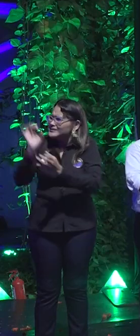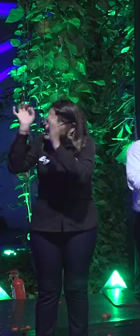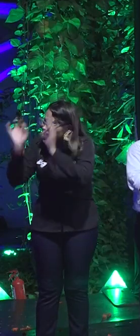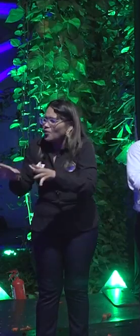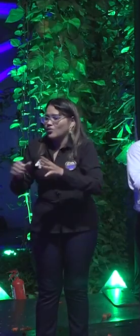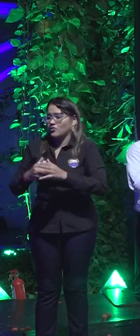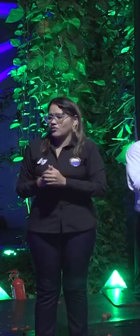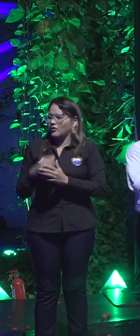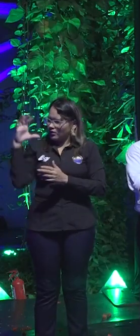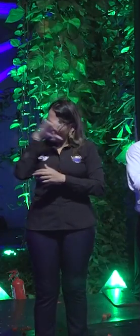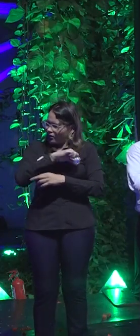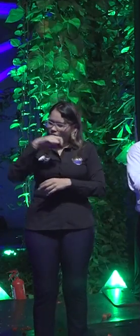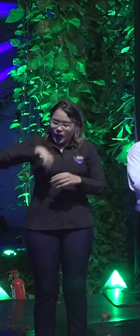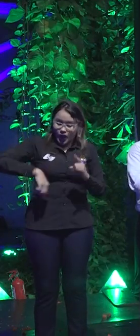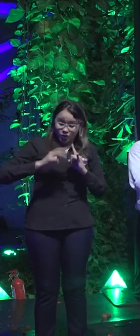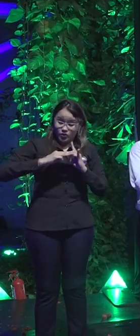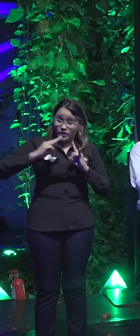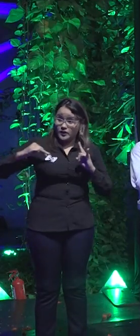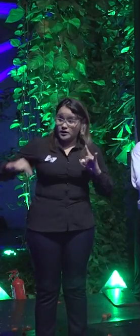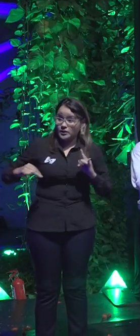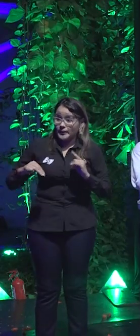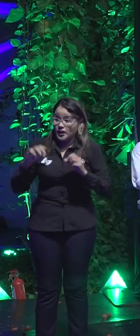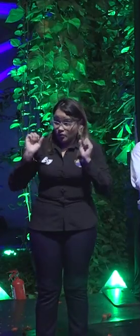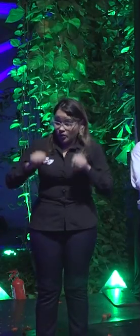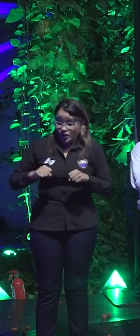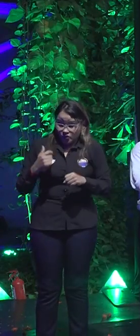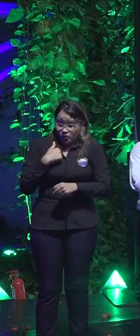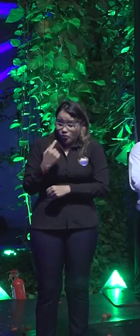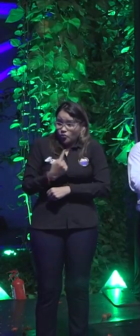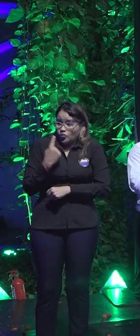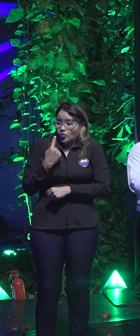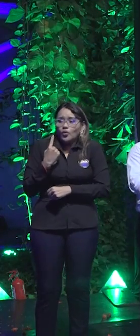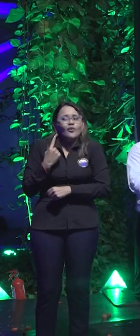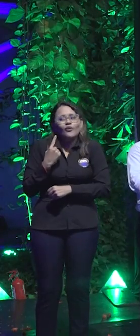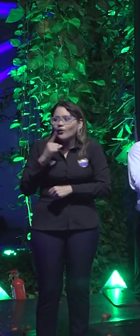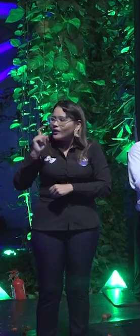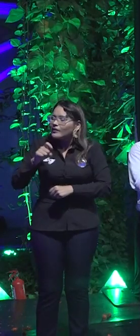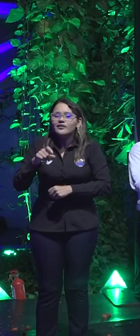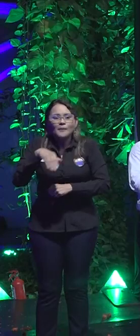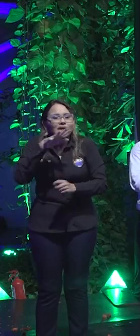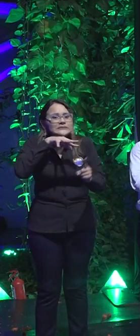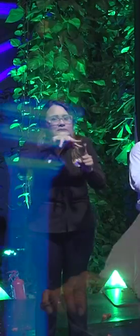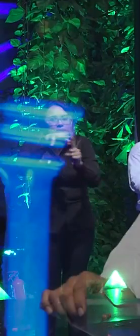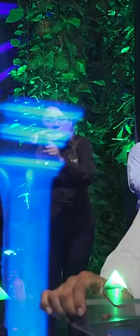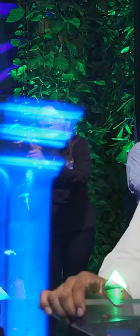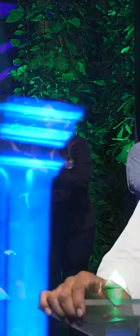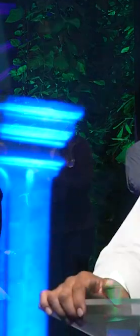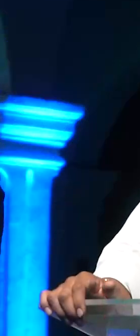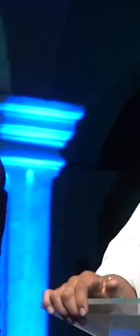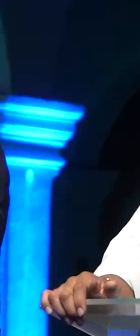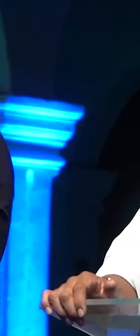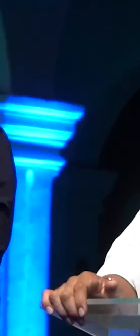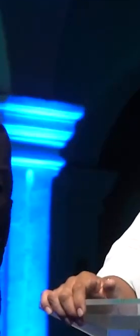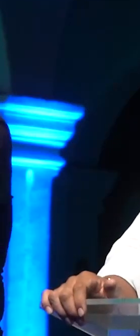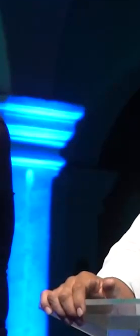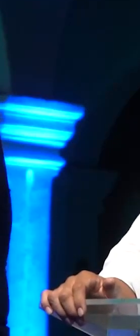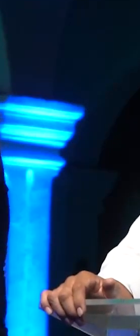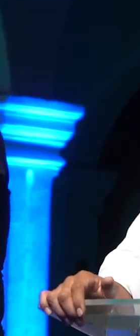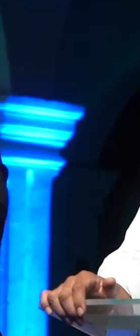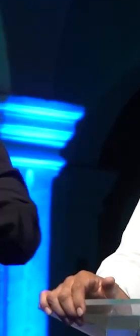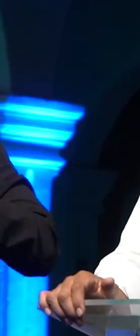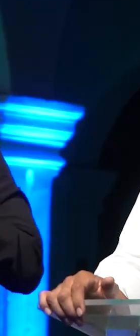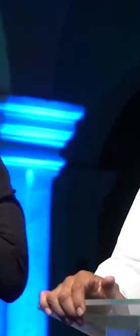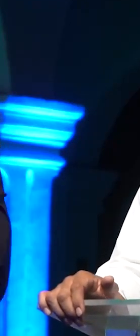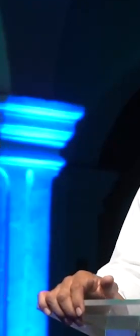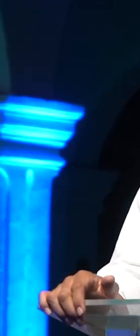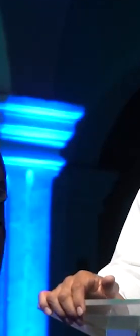significa que la universidad también no puede hacerlo sola. Necesitamos cada vez voces más activas también, de los gremios, de otras instituciones. Aquí a veces parece que nos da